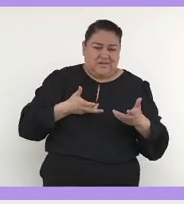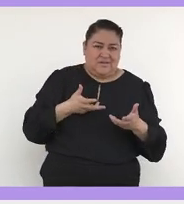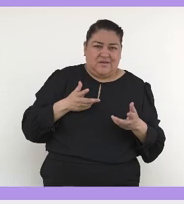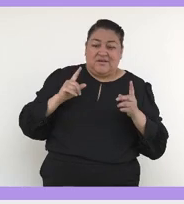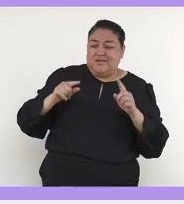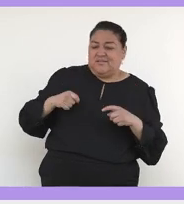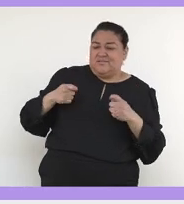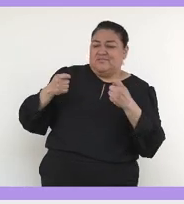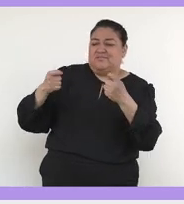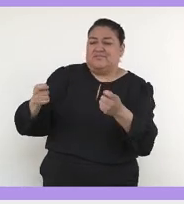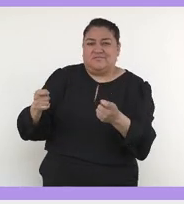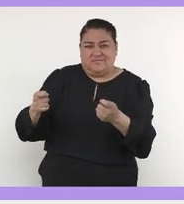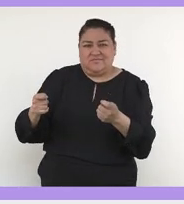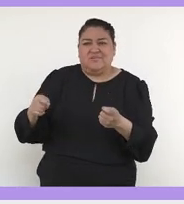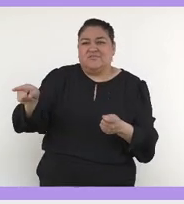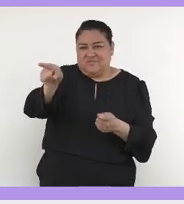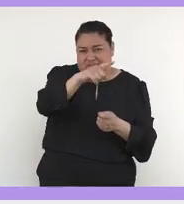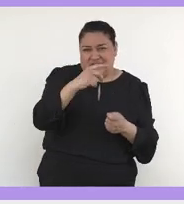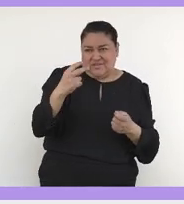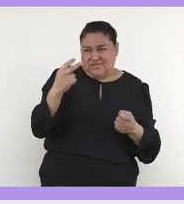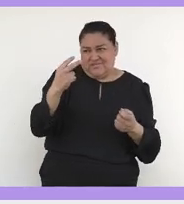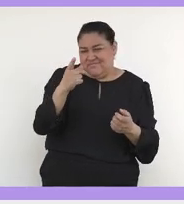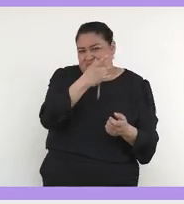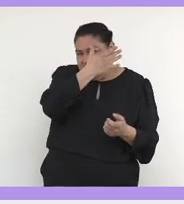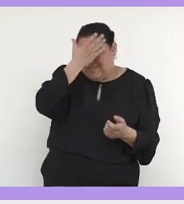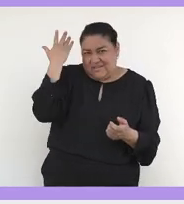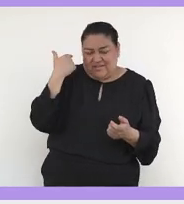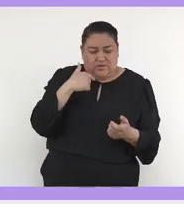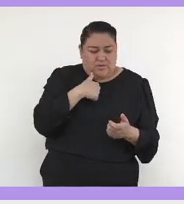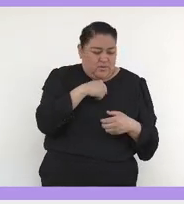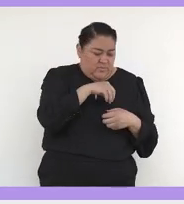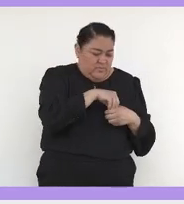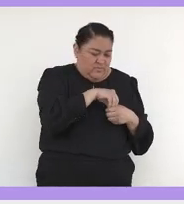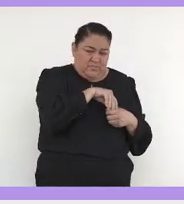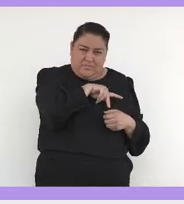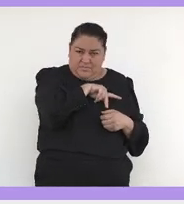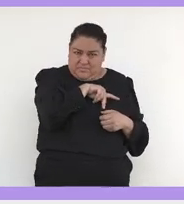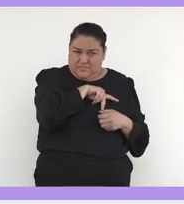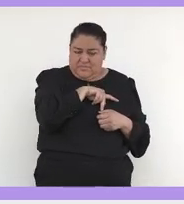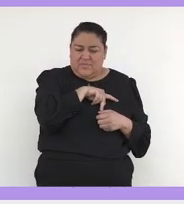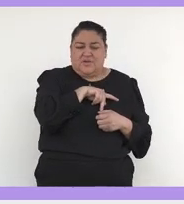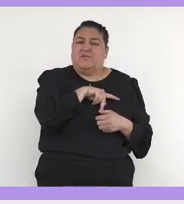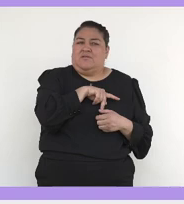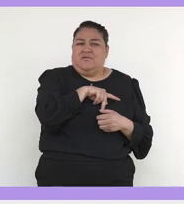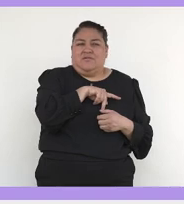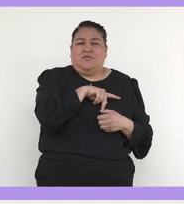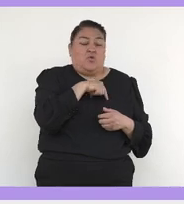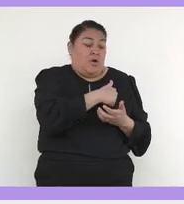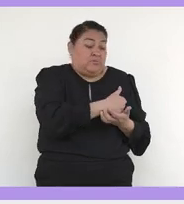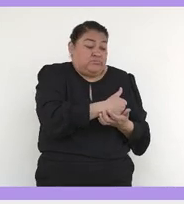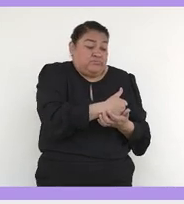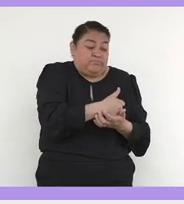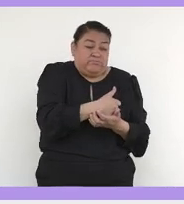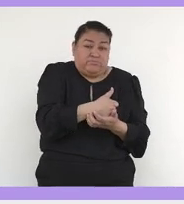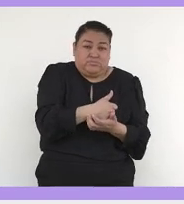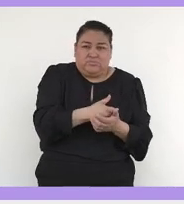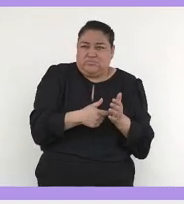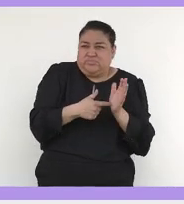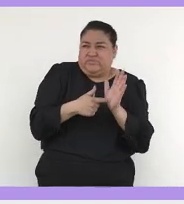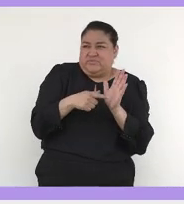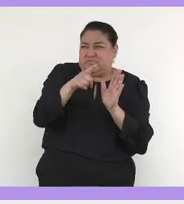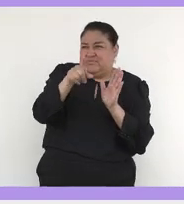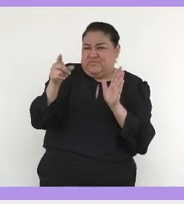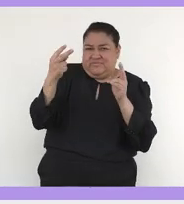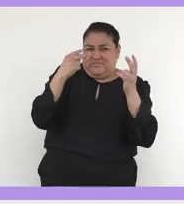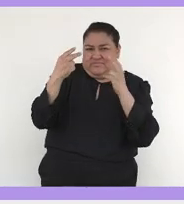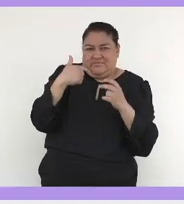de las cuales nunca se enterará nadie porque no son las que cuento en una plática así y a lo mejor unas aunque las cuenten no se enterará